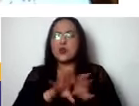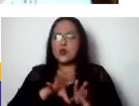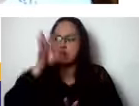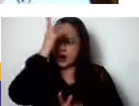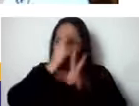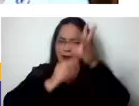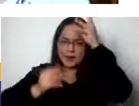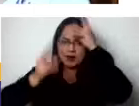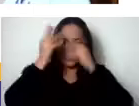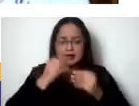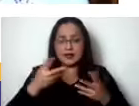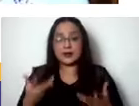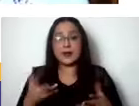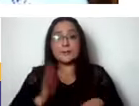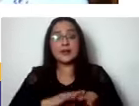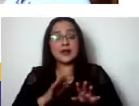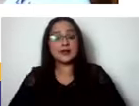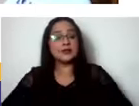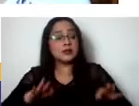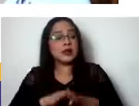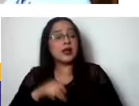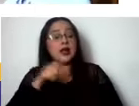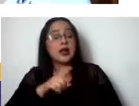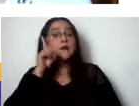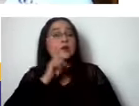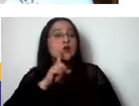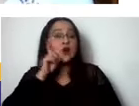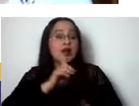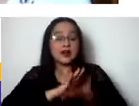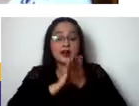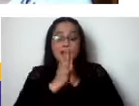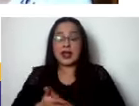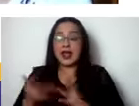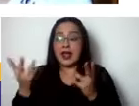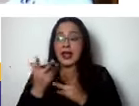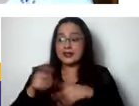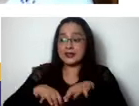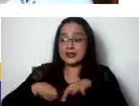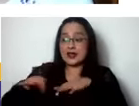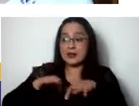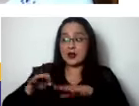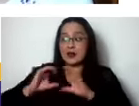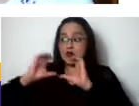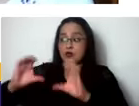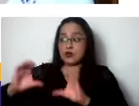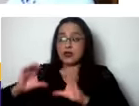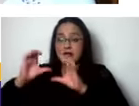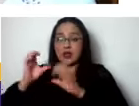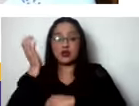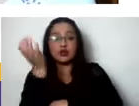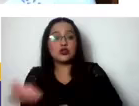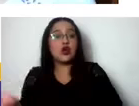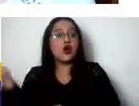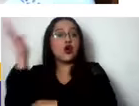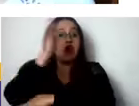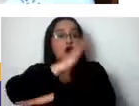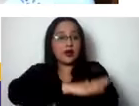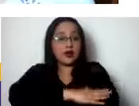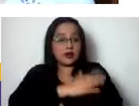sobre todo de las mujeres que profesionalizan el cuidado o que lo hacen de tiempo completo,